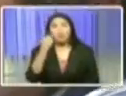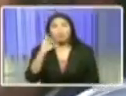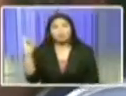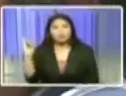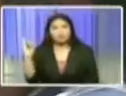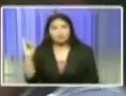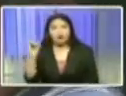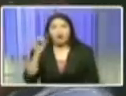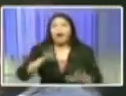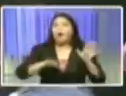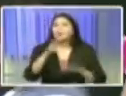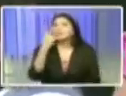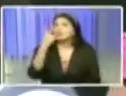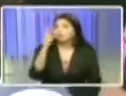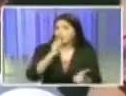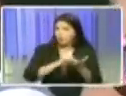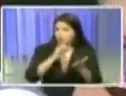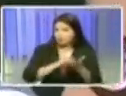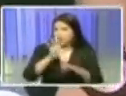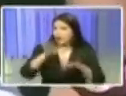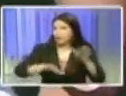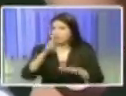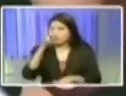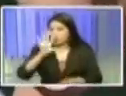¿verdad? A veces hasta dos veces a la semana.